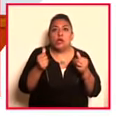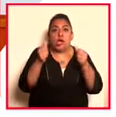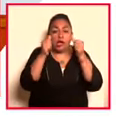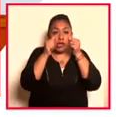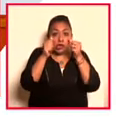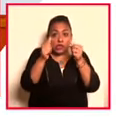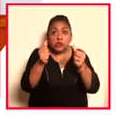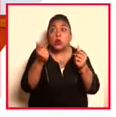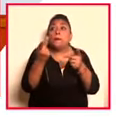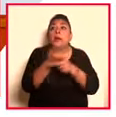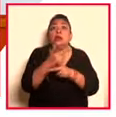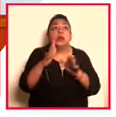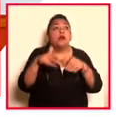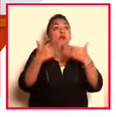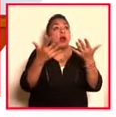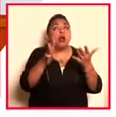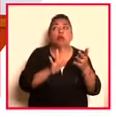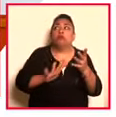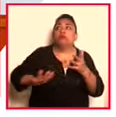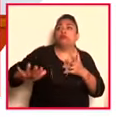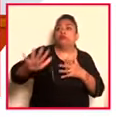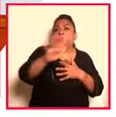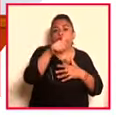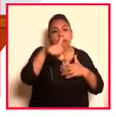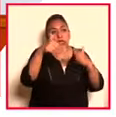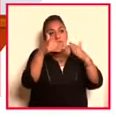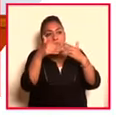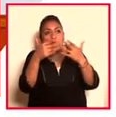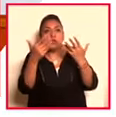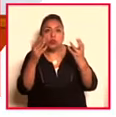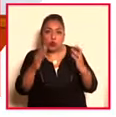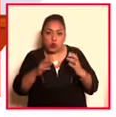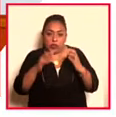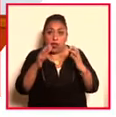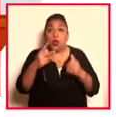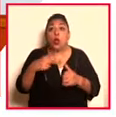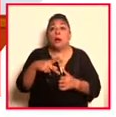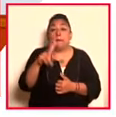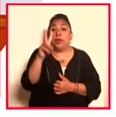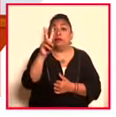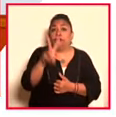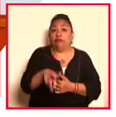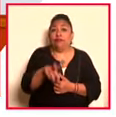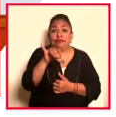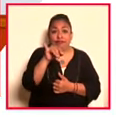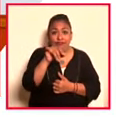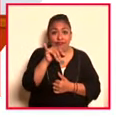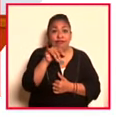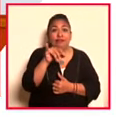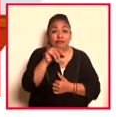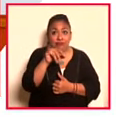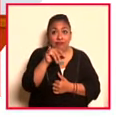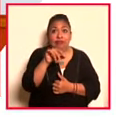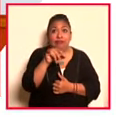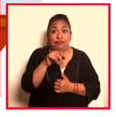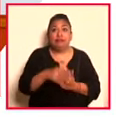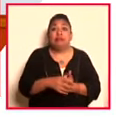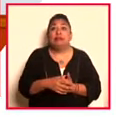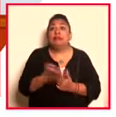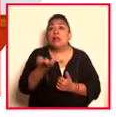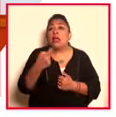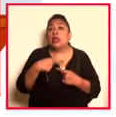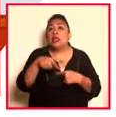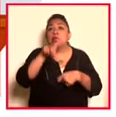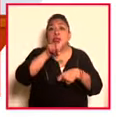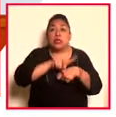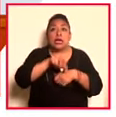que pasa alrededor de mí y en mi casa, pero ciertamente estos tantos días y